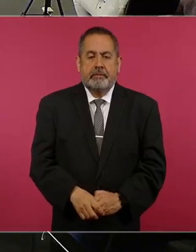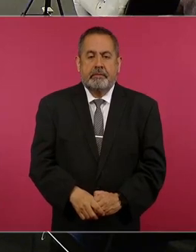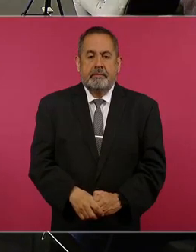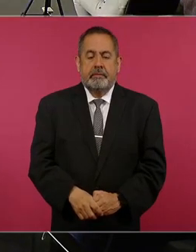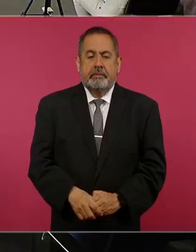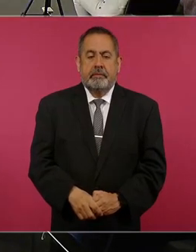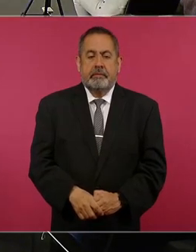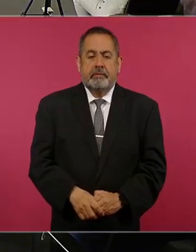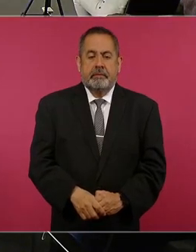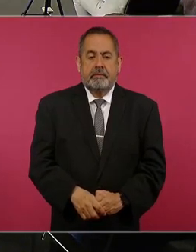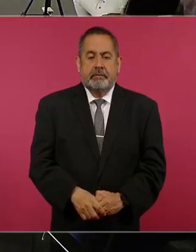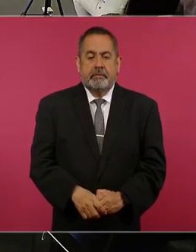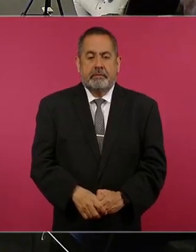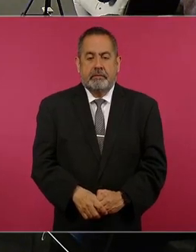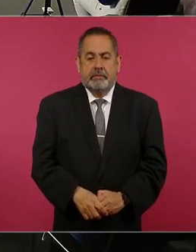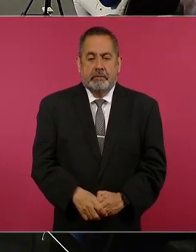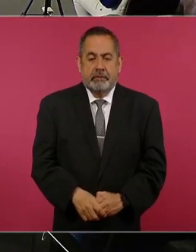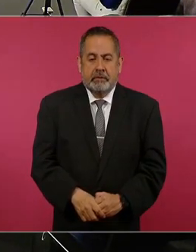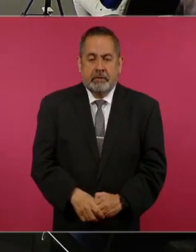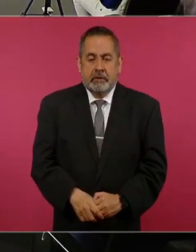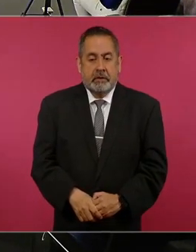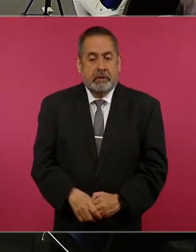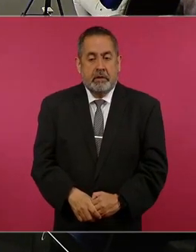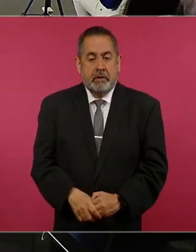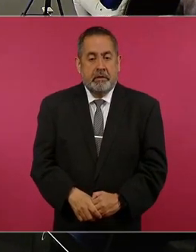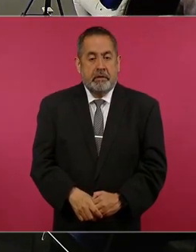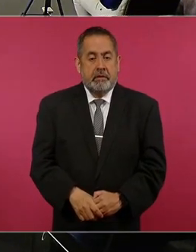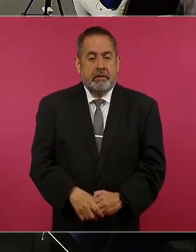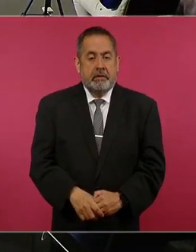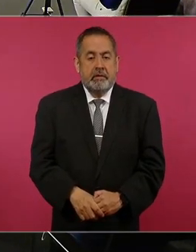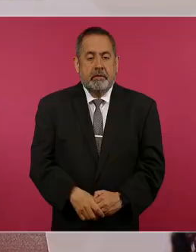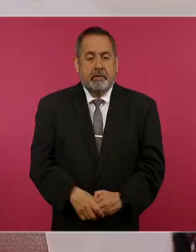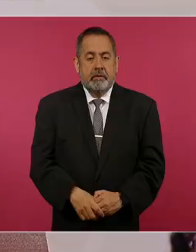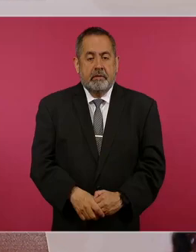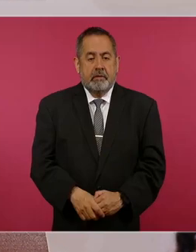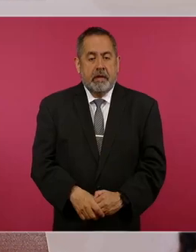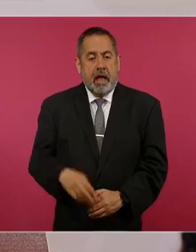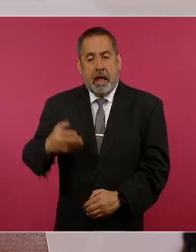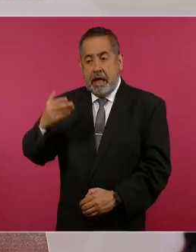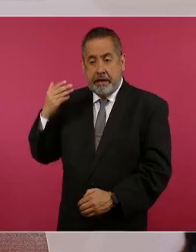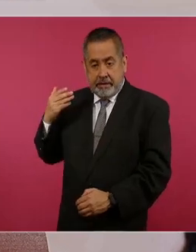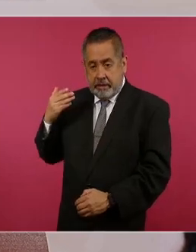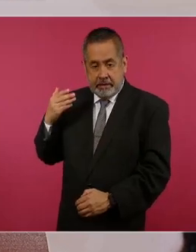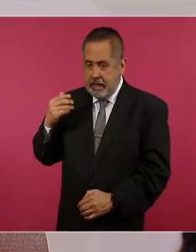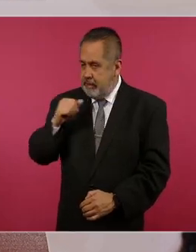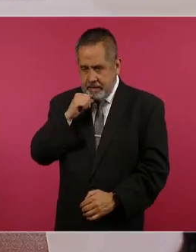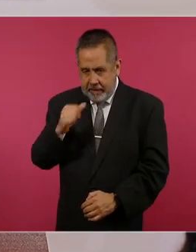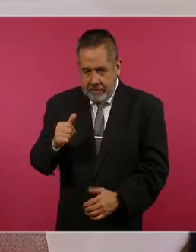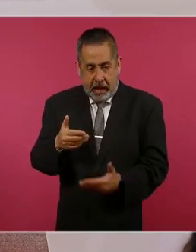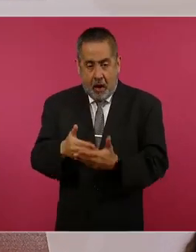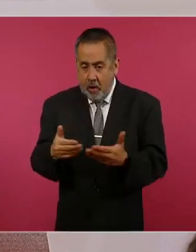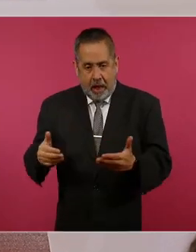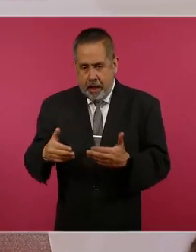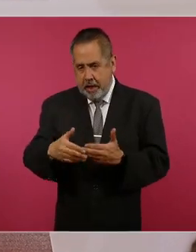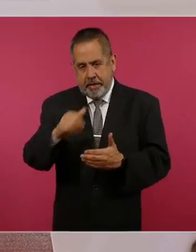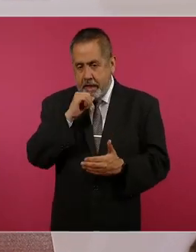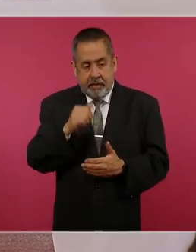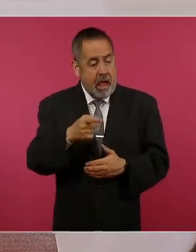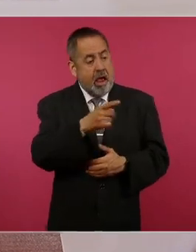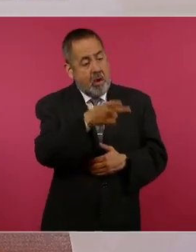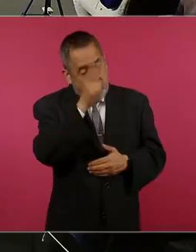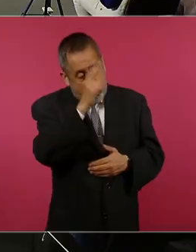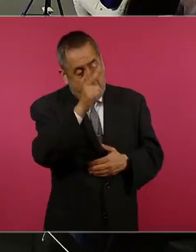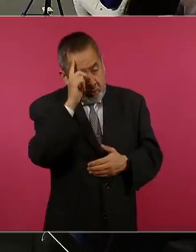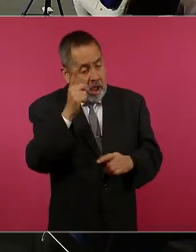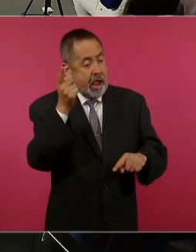No ha habido y no habrá censura, pero sí